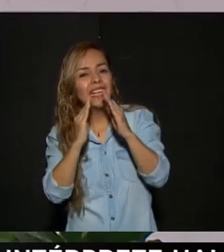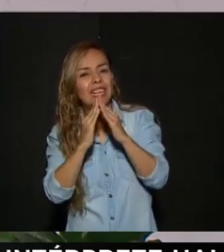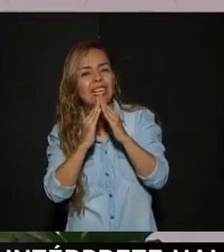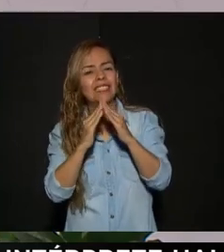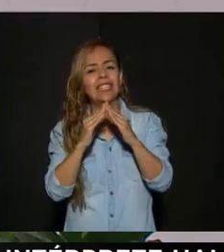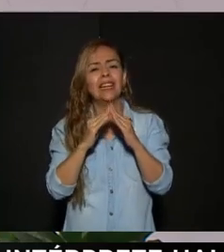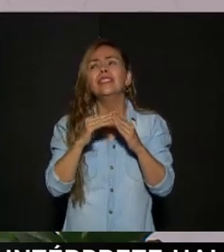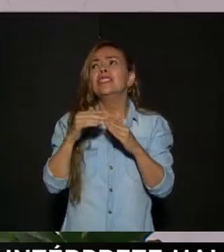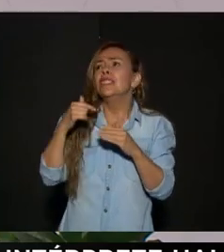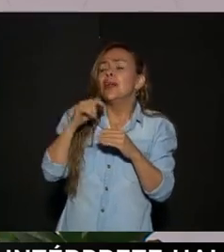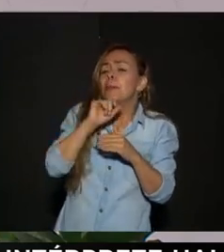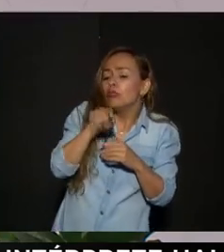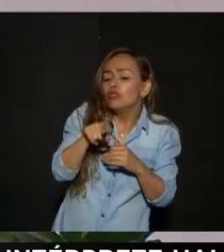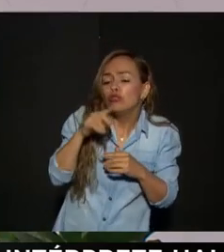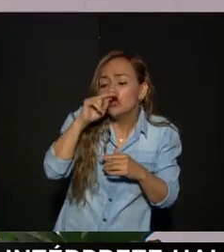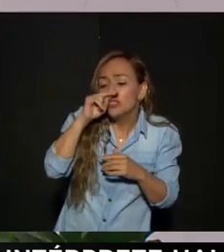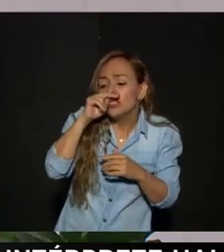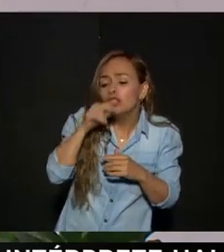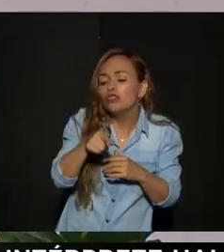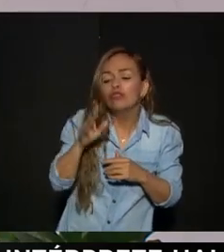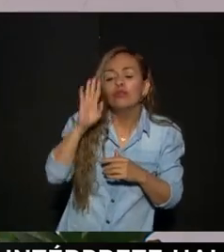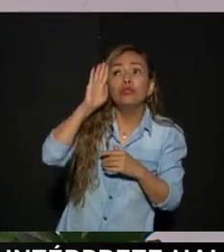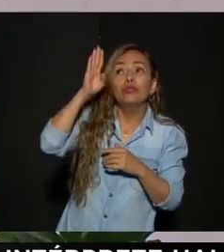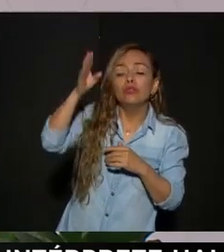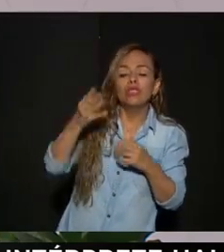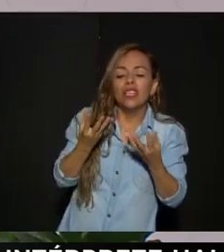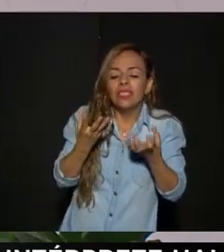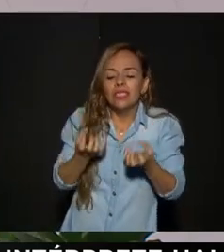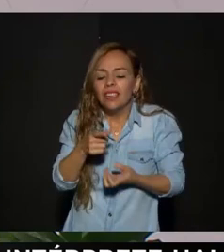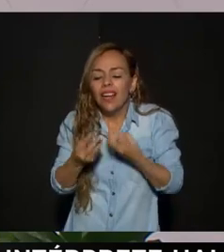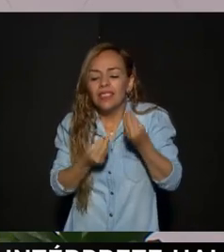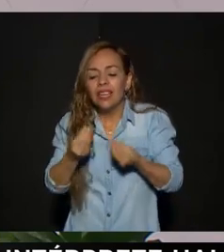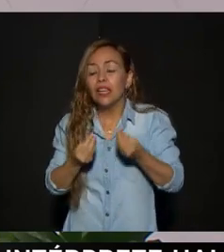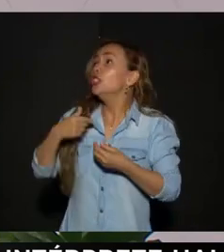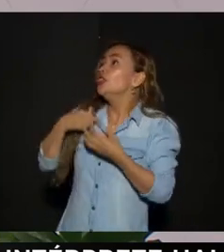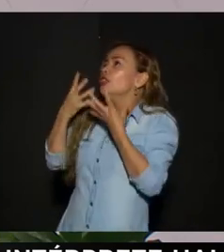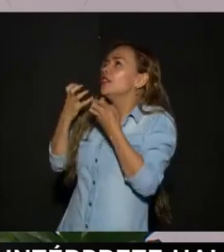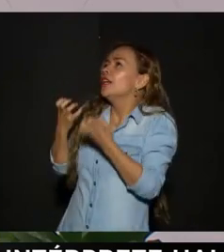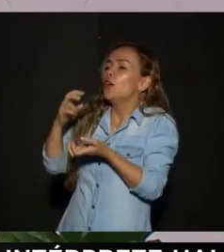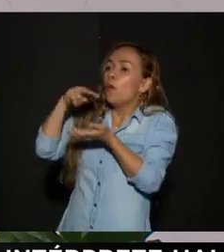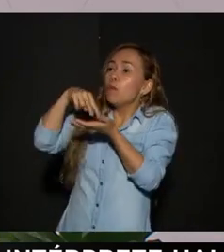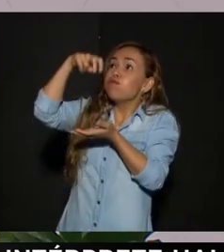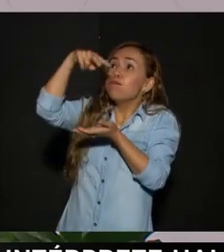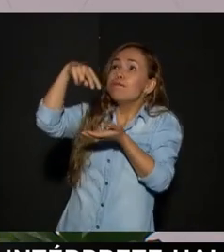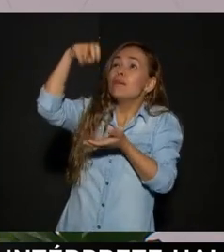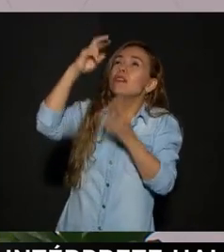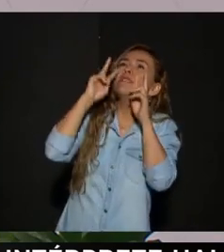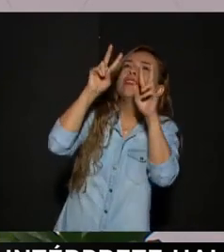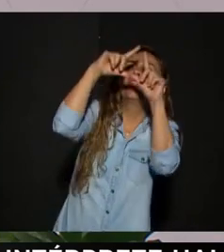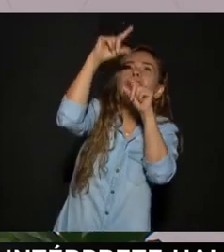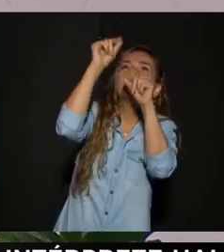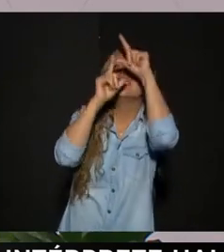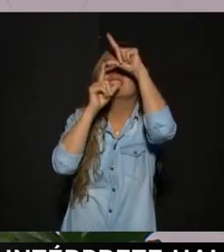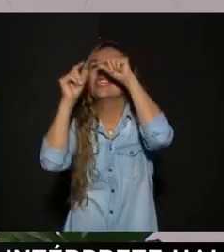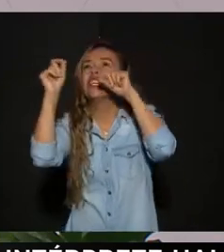niños, que siempre decimos, ¿qué quieres ser cuando seas grande? ¡Astronauta! Y nos gusta mirar, conocer las estrellas, saber qué pasa con las estrellas, los